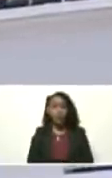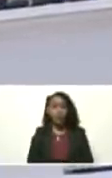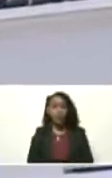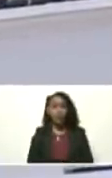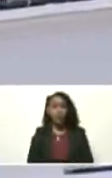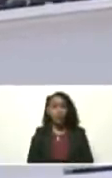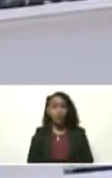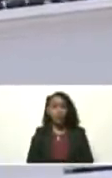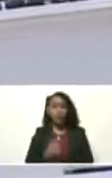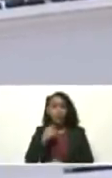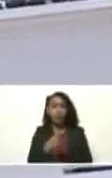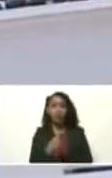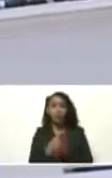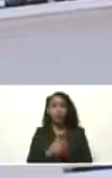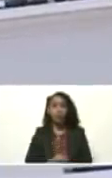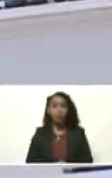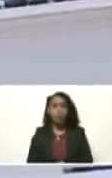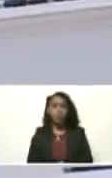decretó